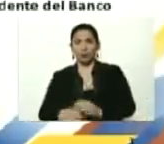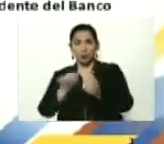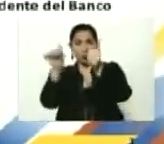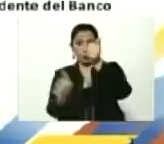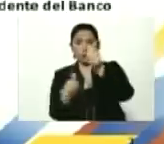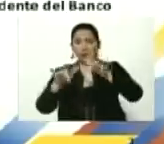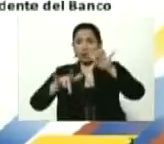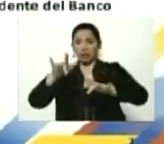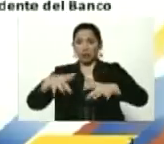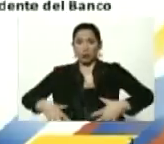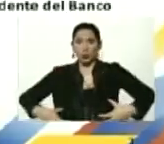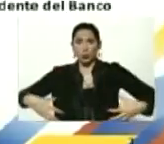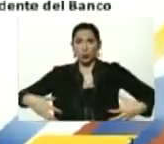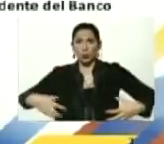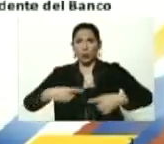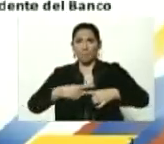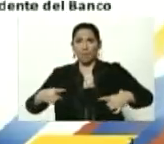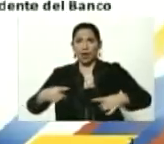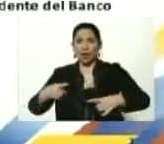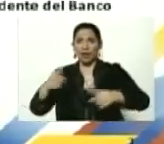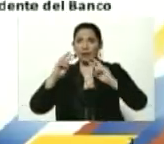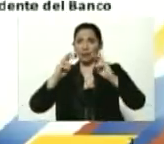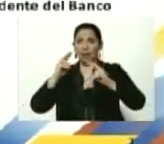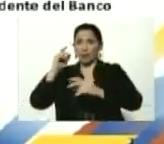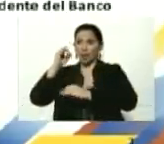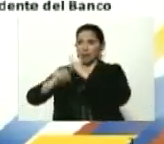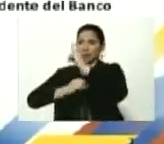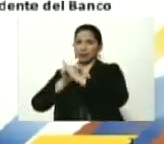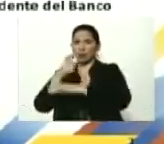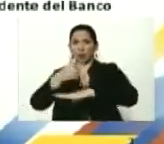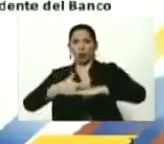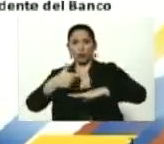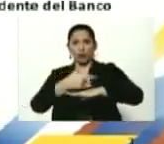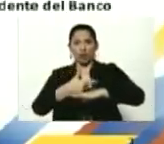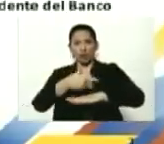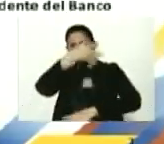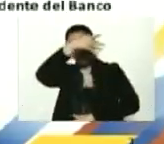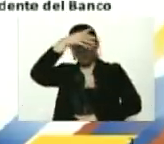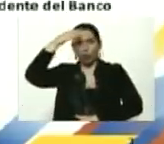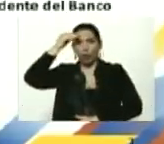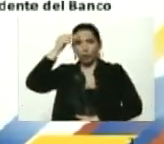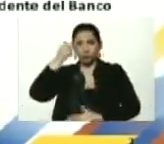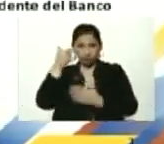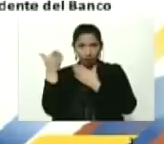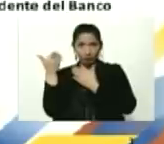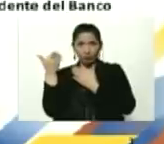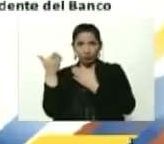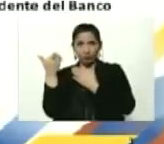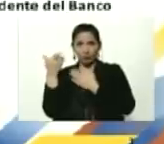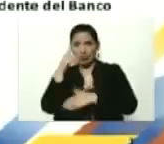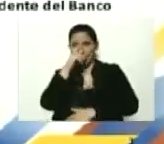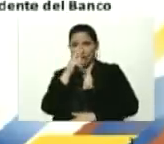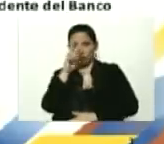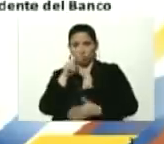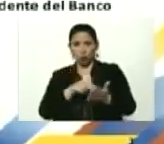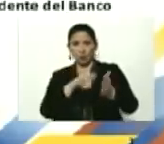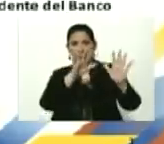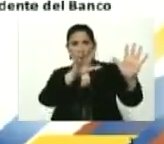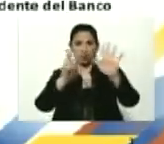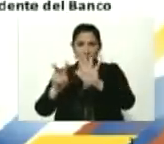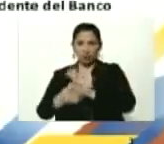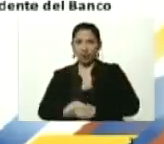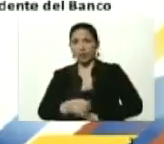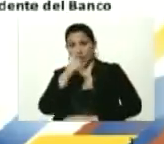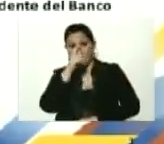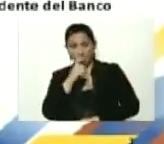subsecretario del Tesoro para Asuntos Internacionales del gobierno de Donald Trump entre el año 2017 y